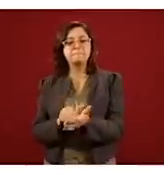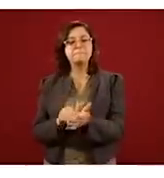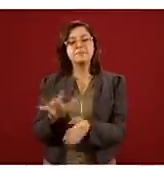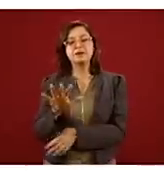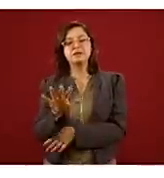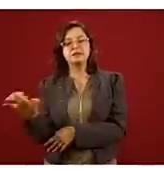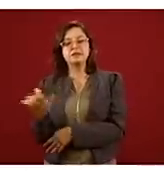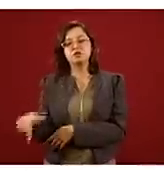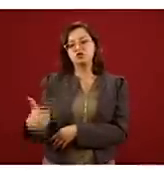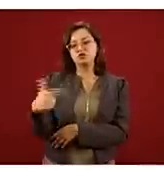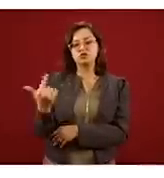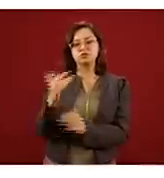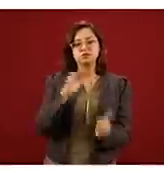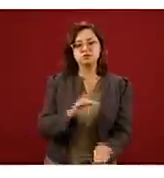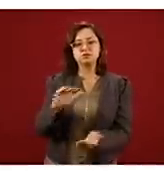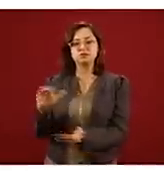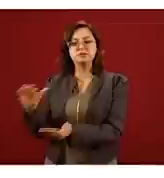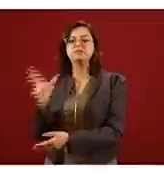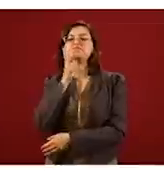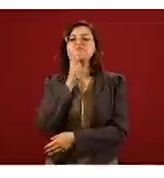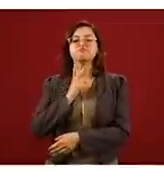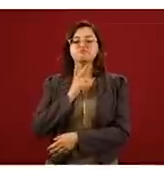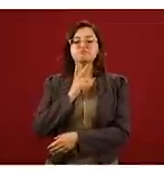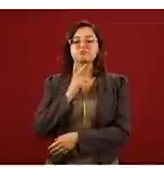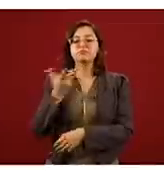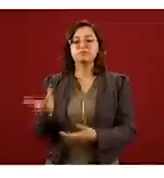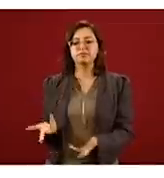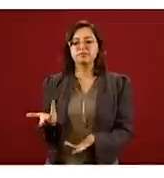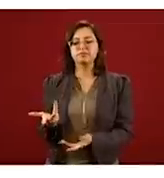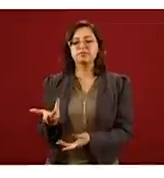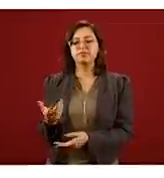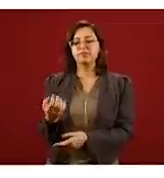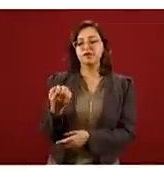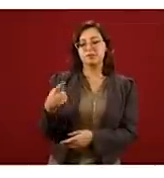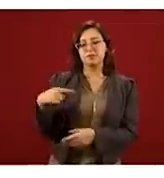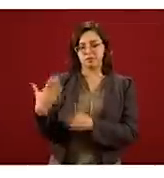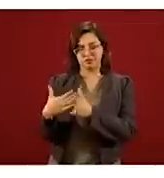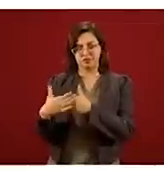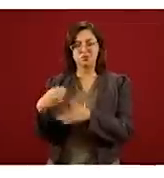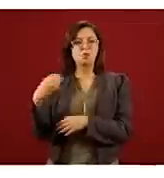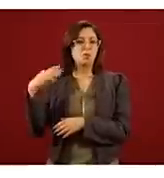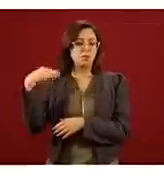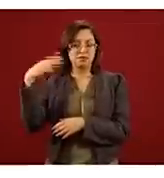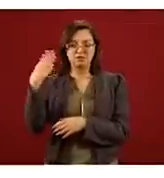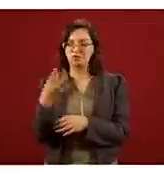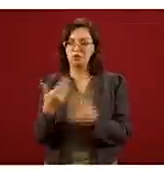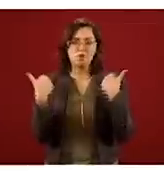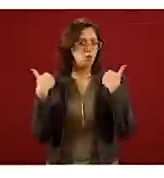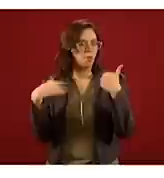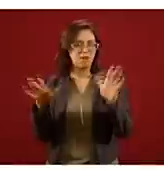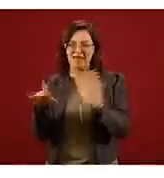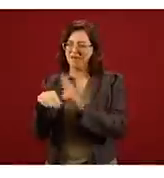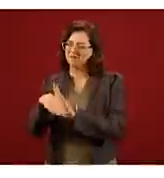1.512 barriles para el mes de marzo, de 1.540 para el mes de enero. Y luego entonces lo que se